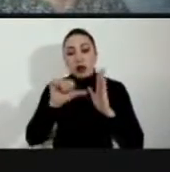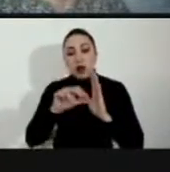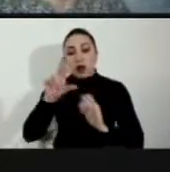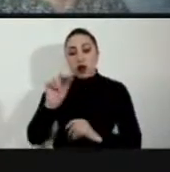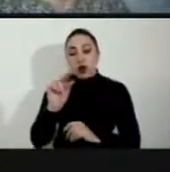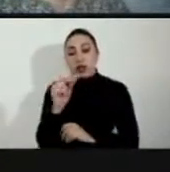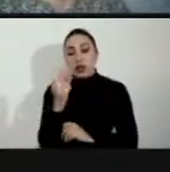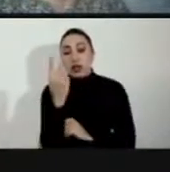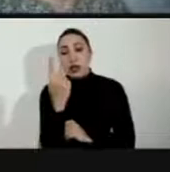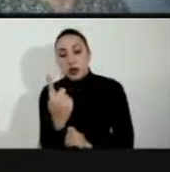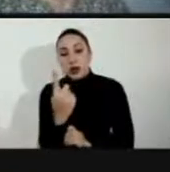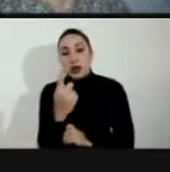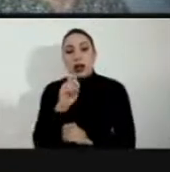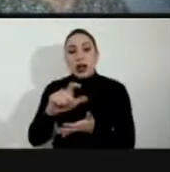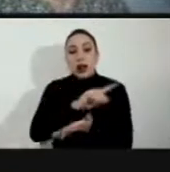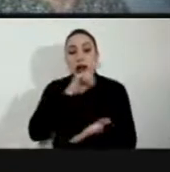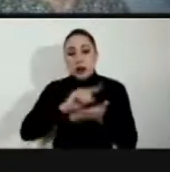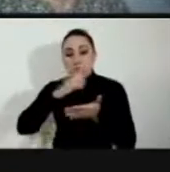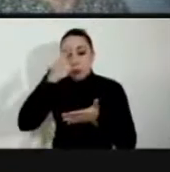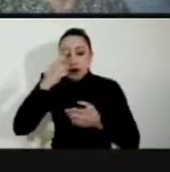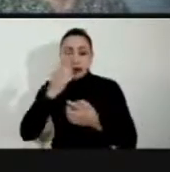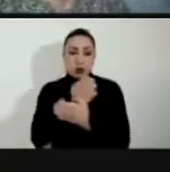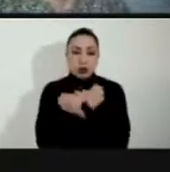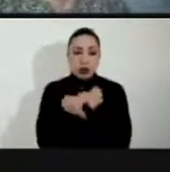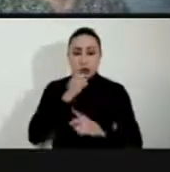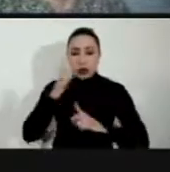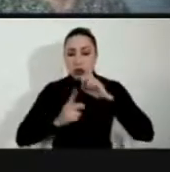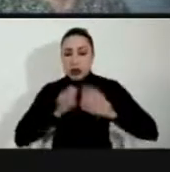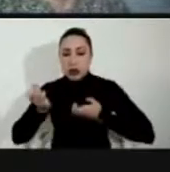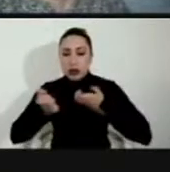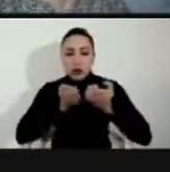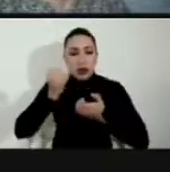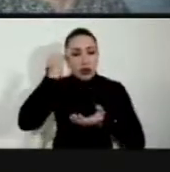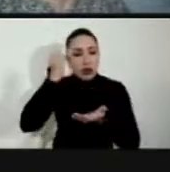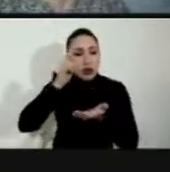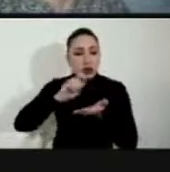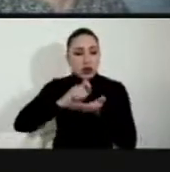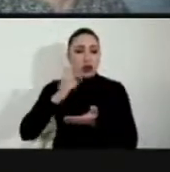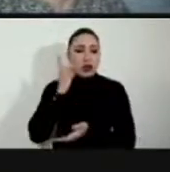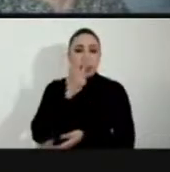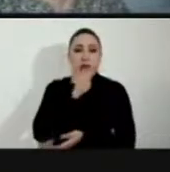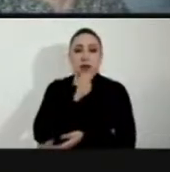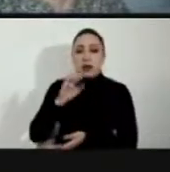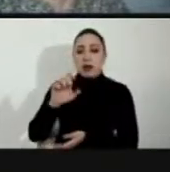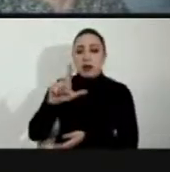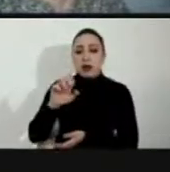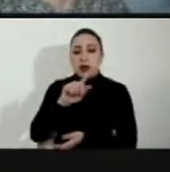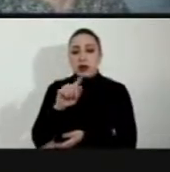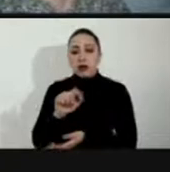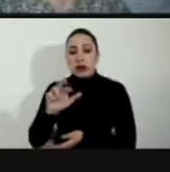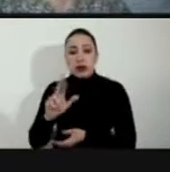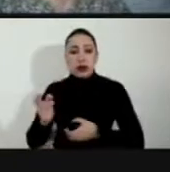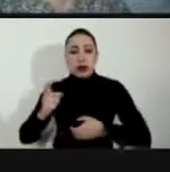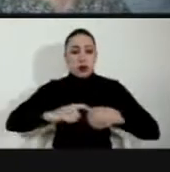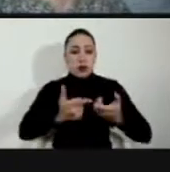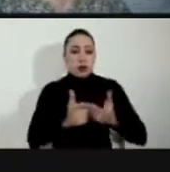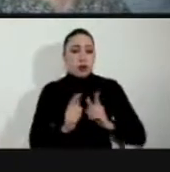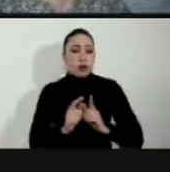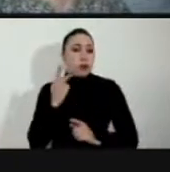Física y Deporte del Distrito Federal, suscrita por el diputado Eleazar Rubio Aldarán, integrante del Grupo Parlamentario de Morena. Con fundamento en lo dispuesto por el